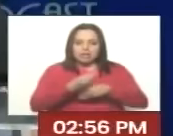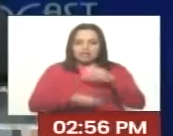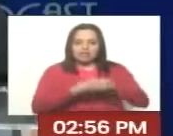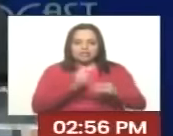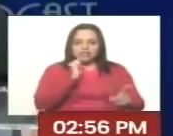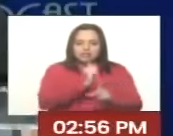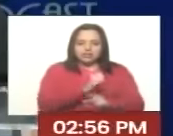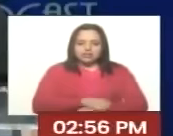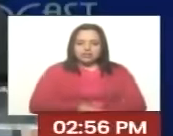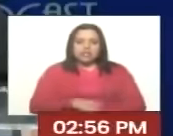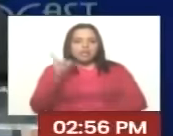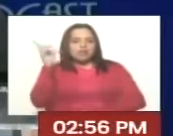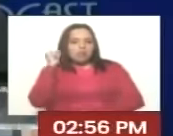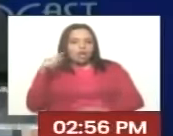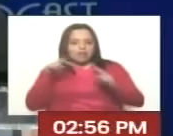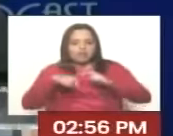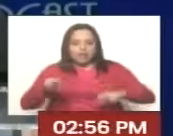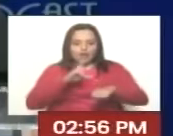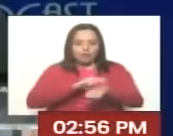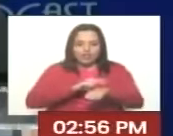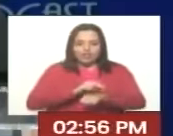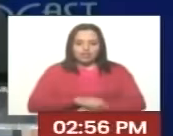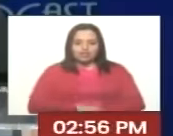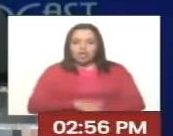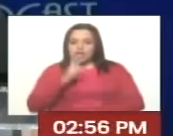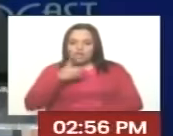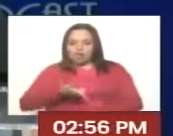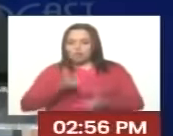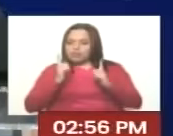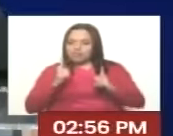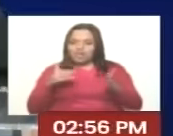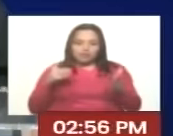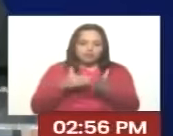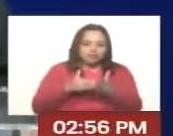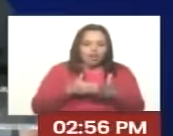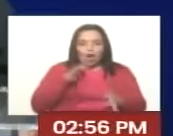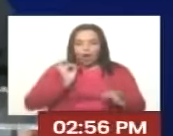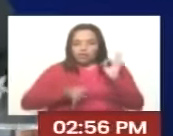Y a la patóloga Solange Mendoza por los delitos de obstrucción a la administración de justicia,